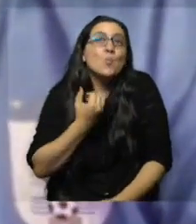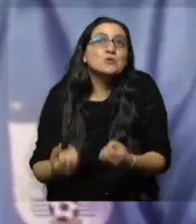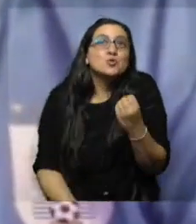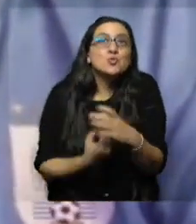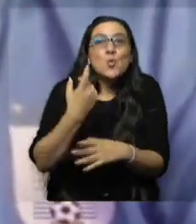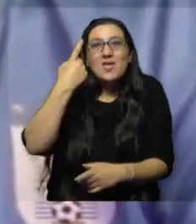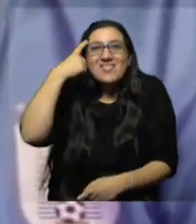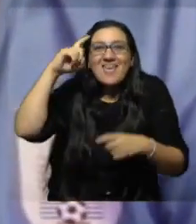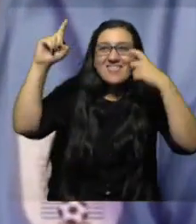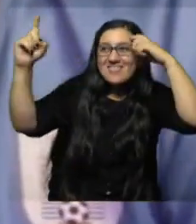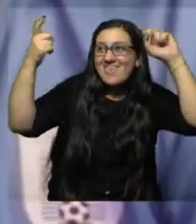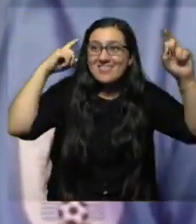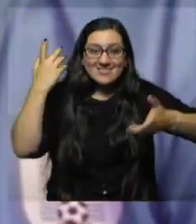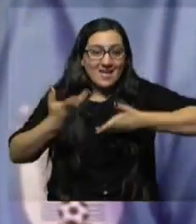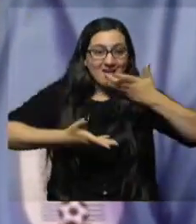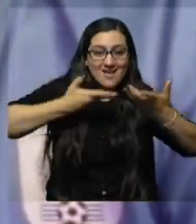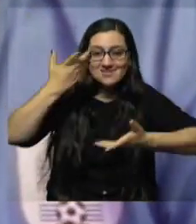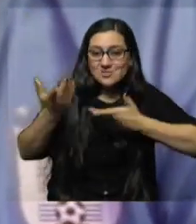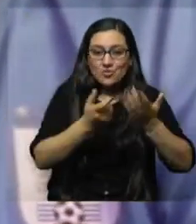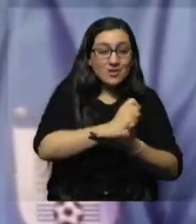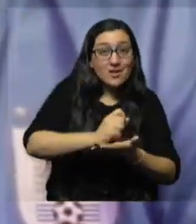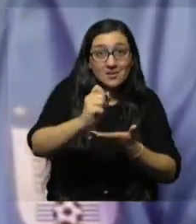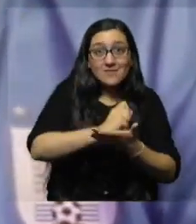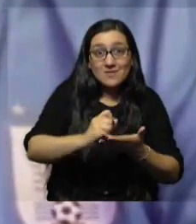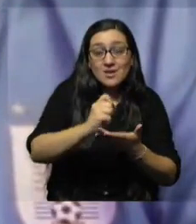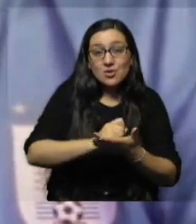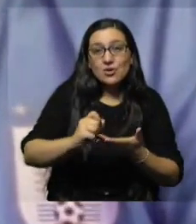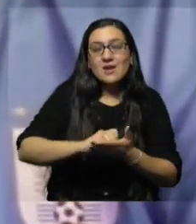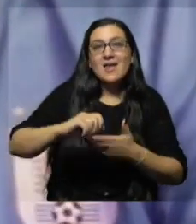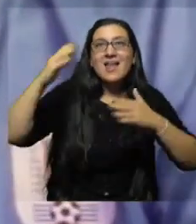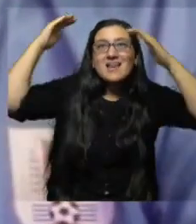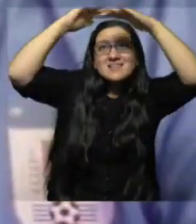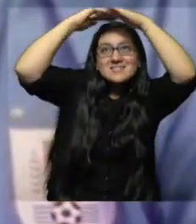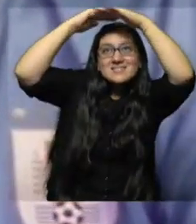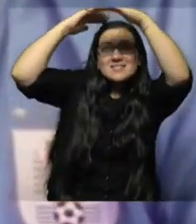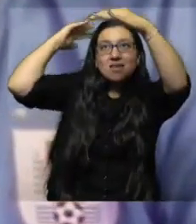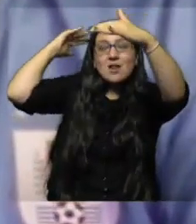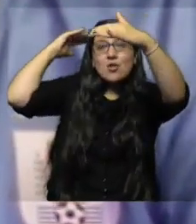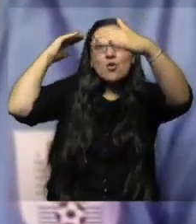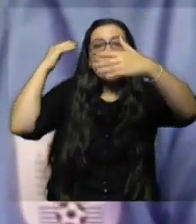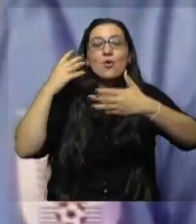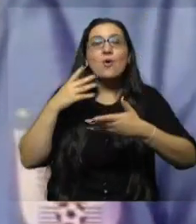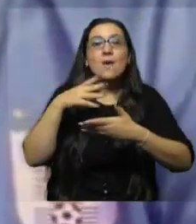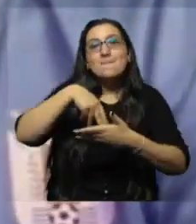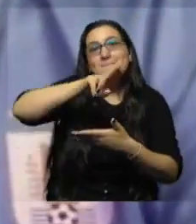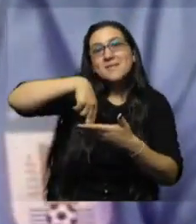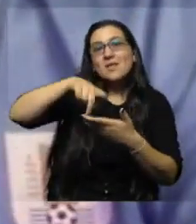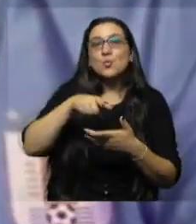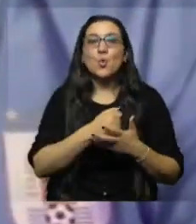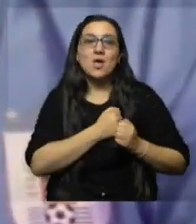iniciativa de esta canción que escribieron, además ustedes, El cielo tiñe tu corazón. Todo empezó